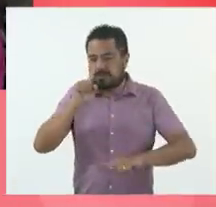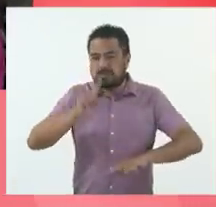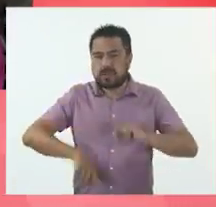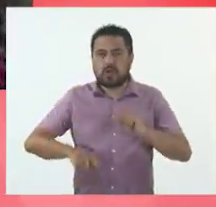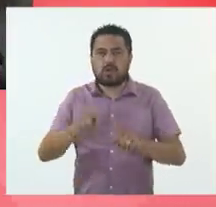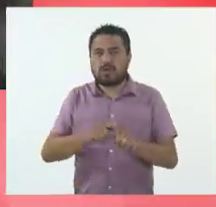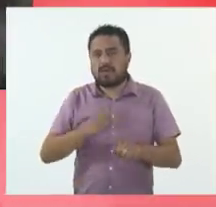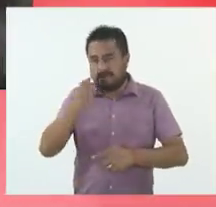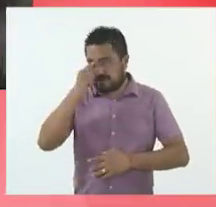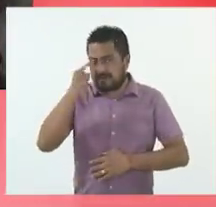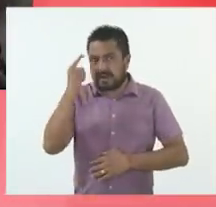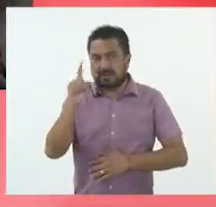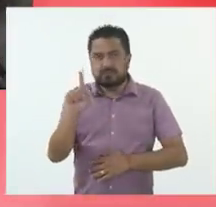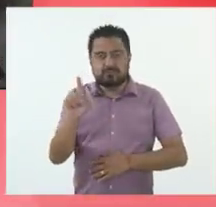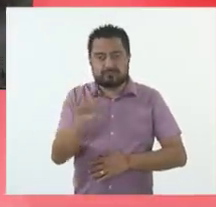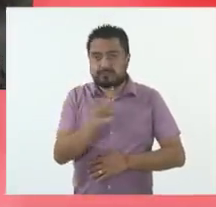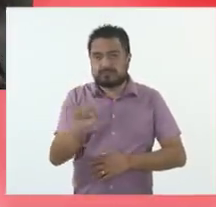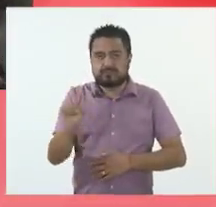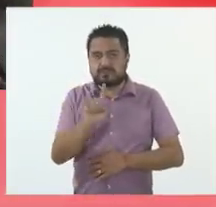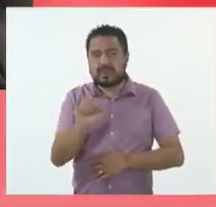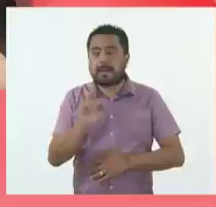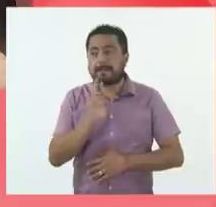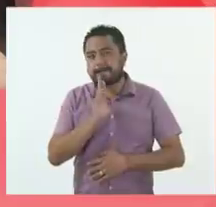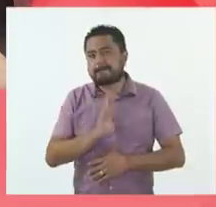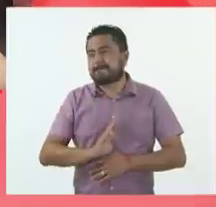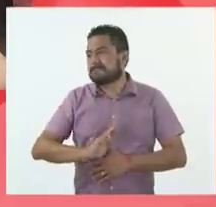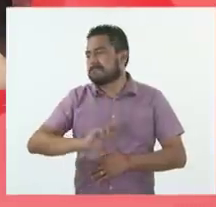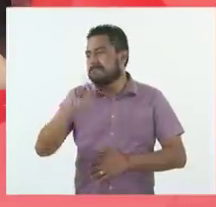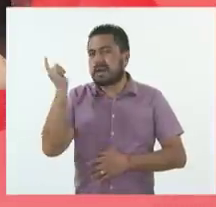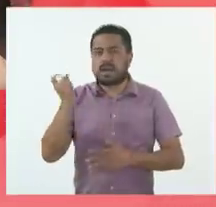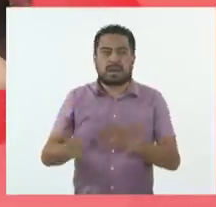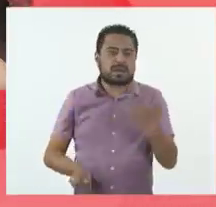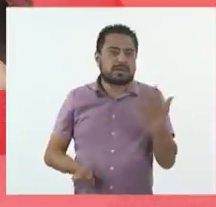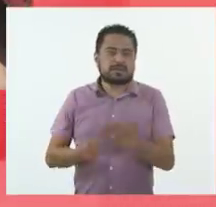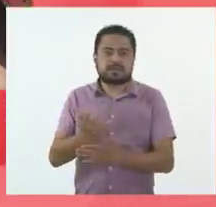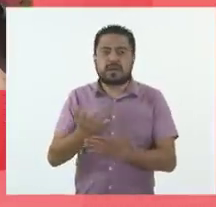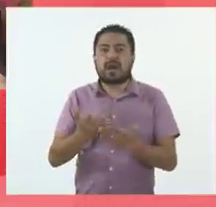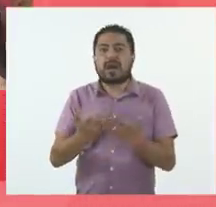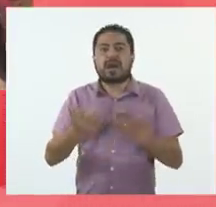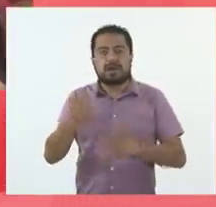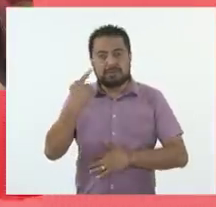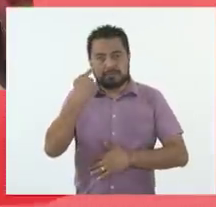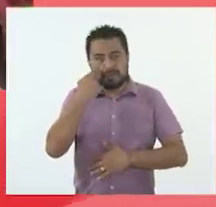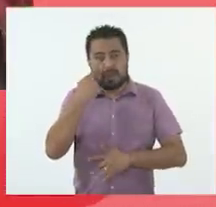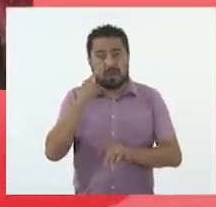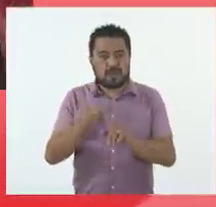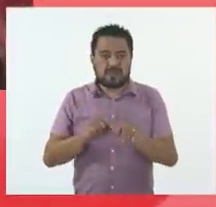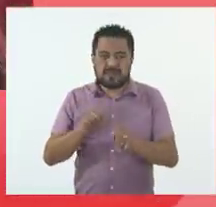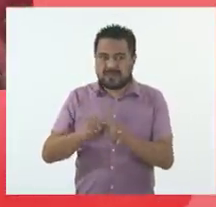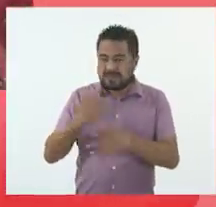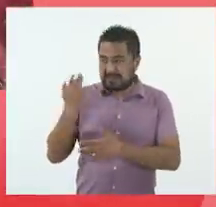tan fácil. Y ya sale mejor. Y entonces ya, mire ya cómo sale, mire.